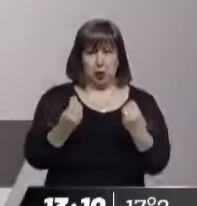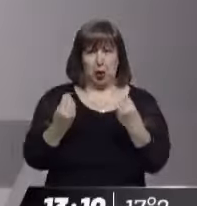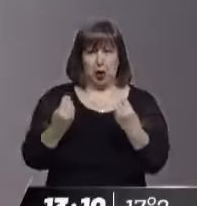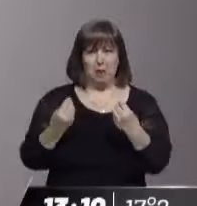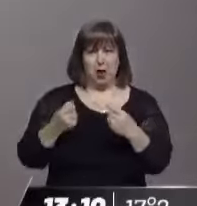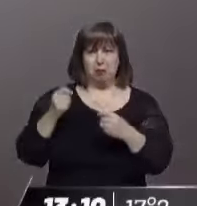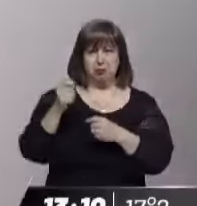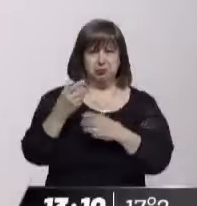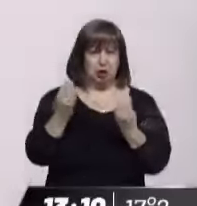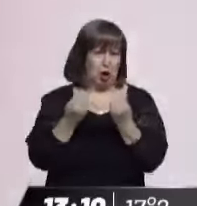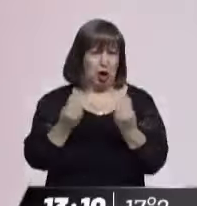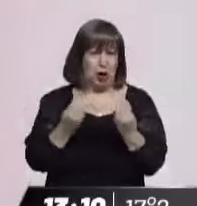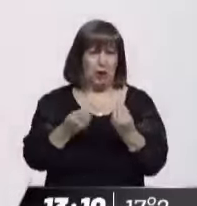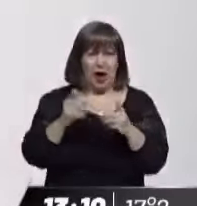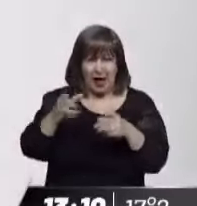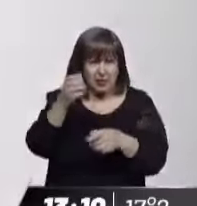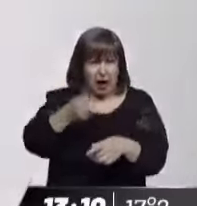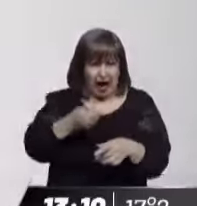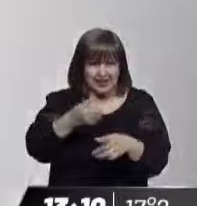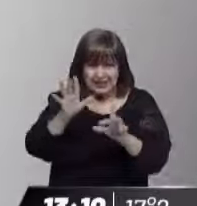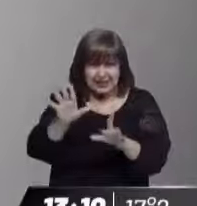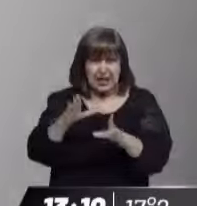¡Hijo de puta! ¿Qué es?